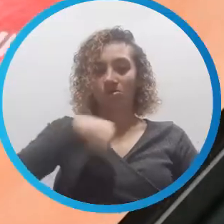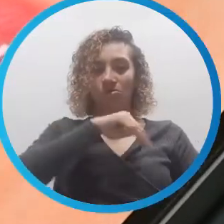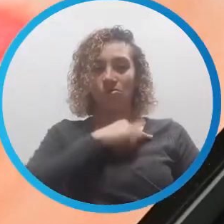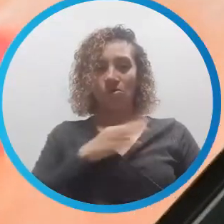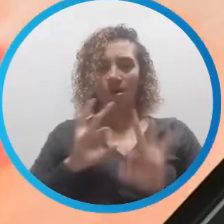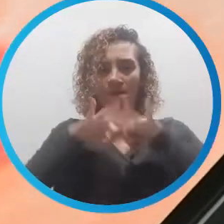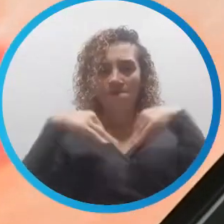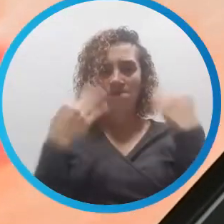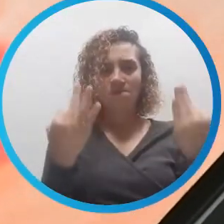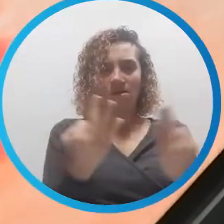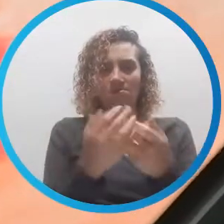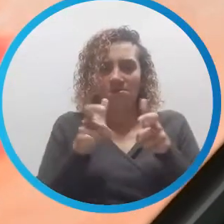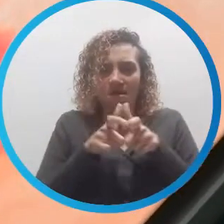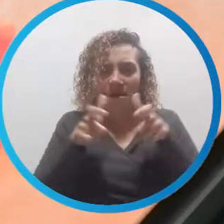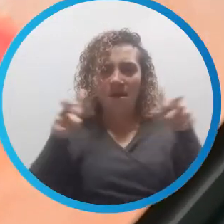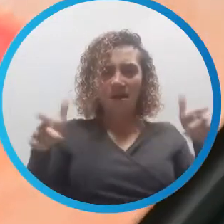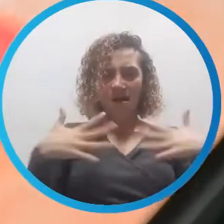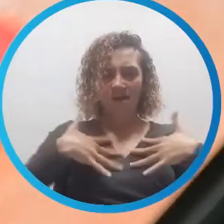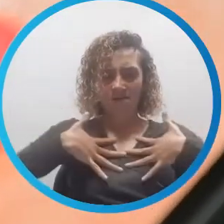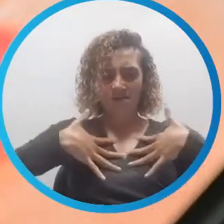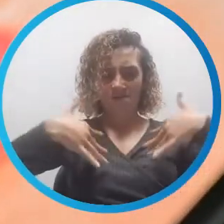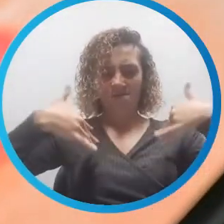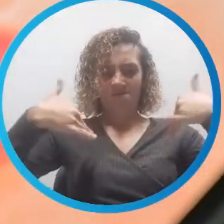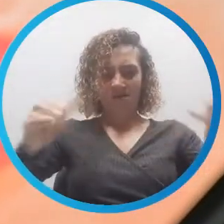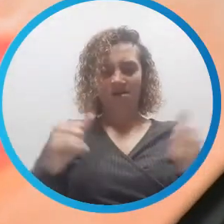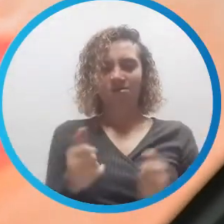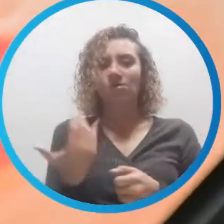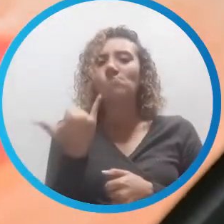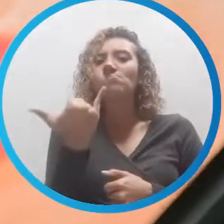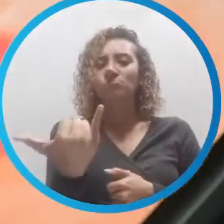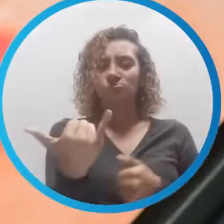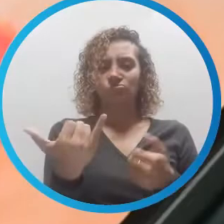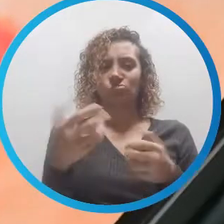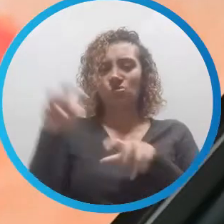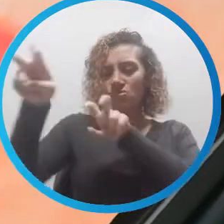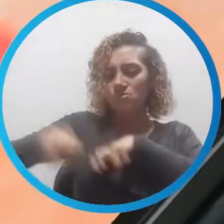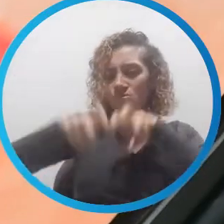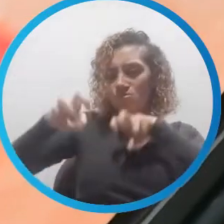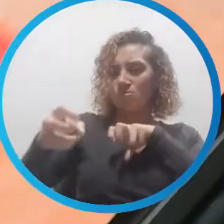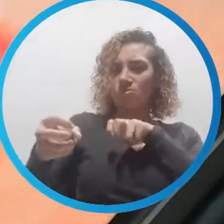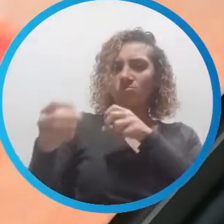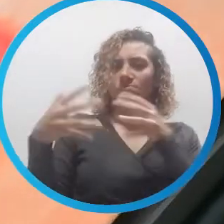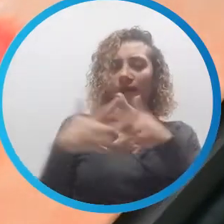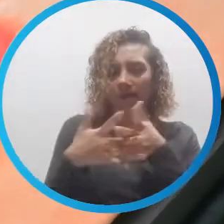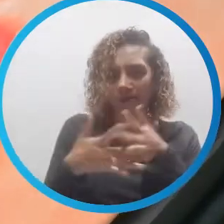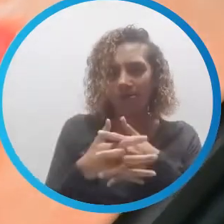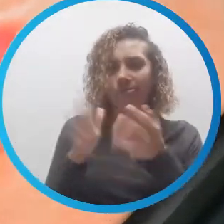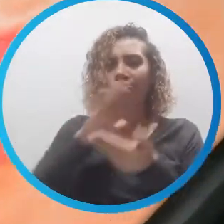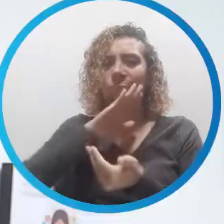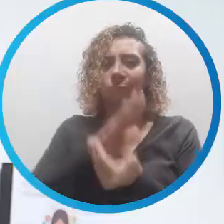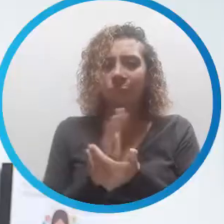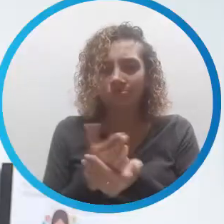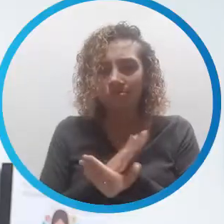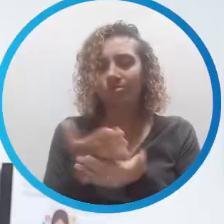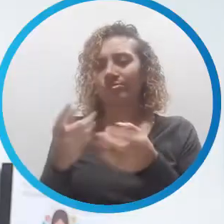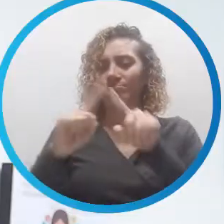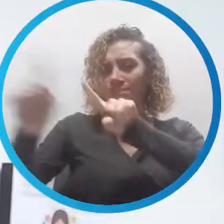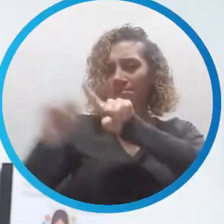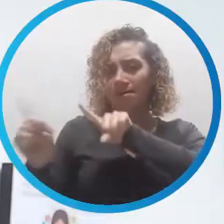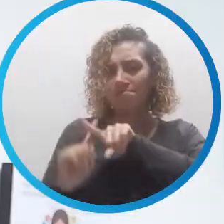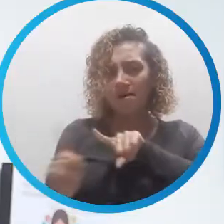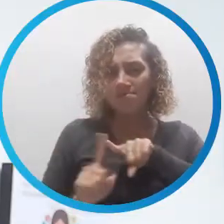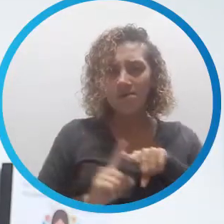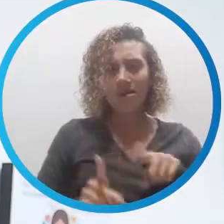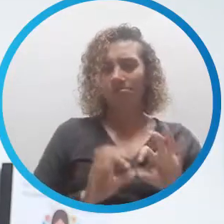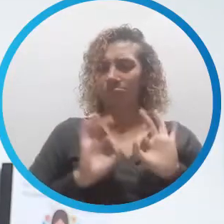una familia grande y feliz que teníamos cultivos de arroz, ñame, yuca, plátano, caña y